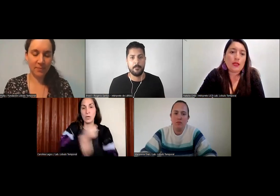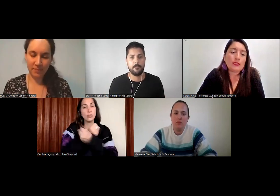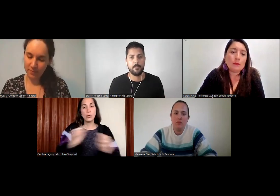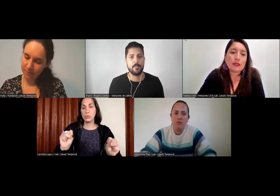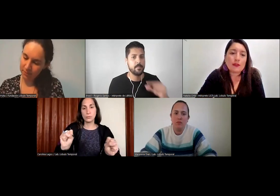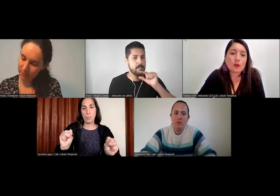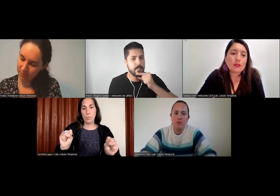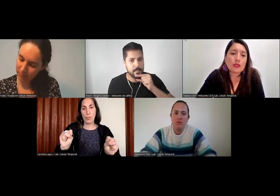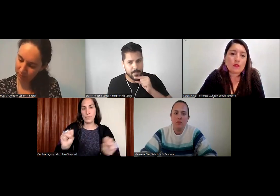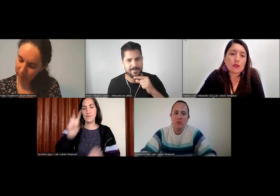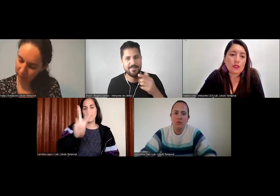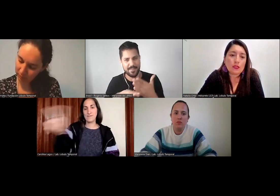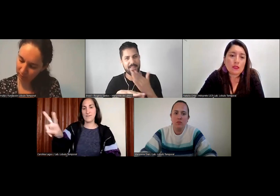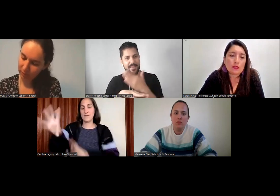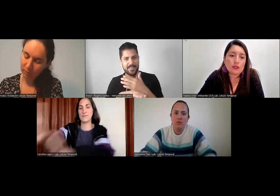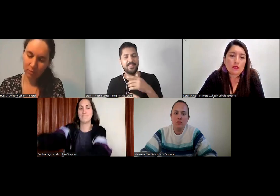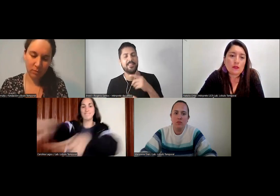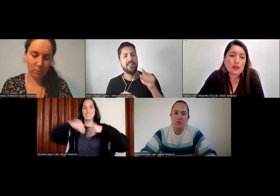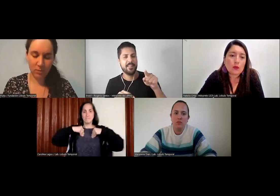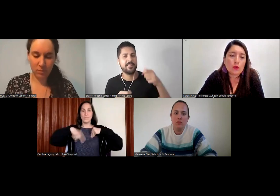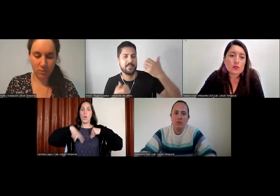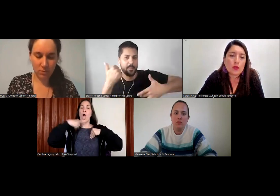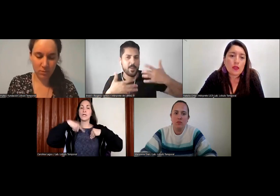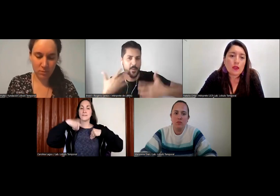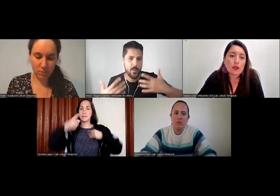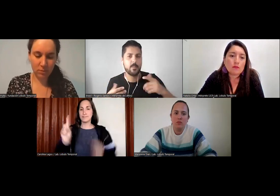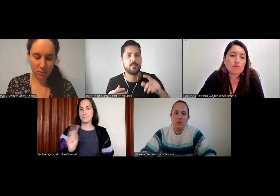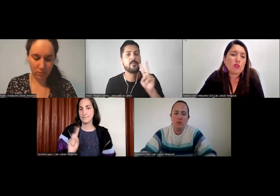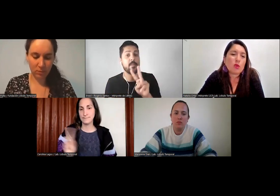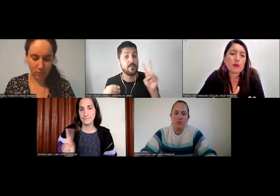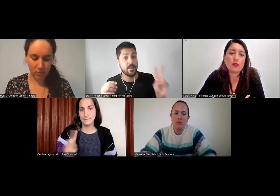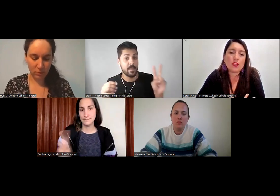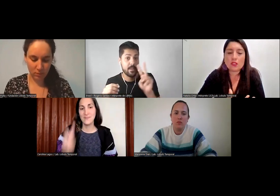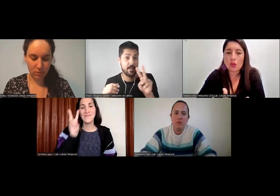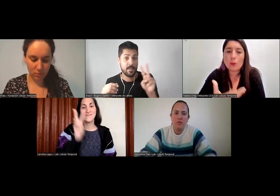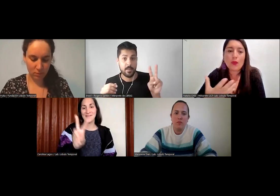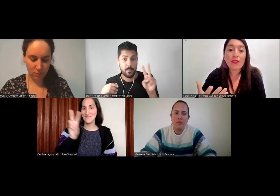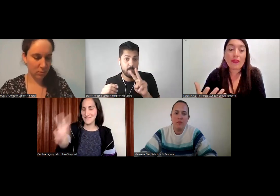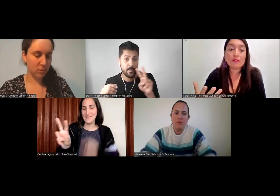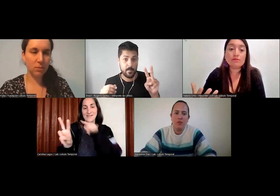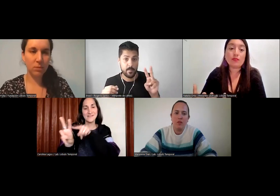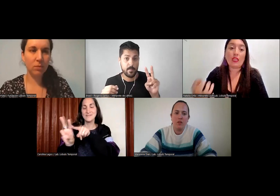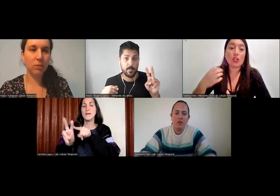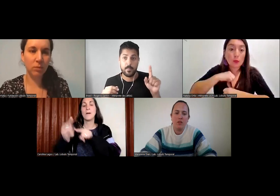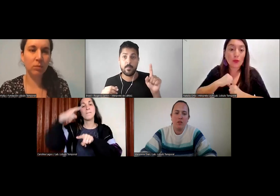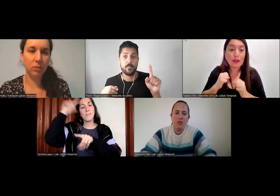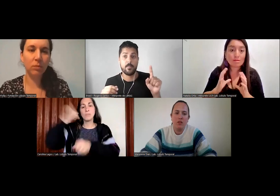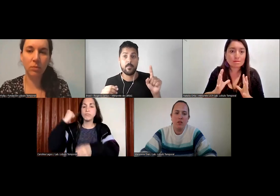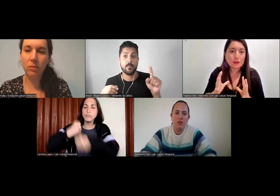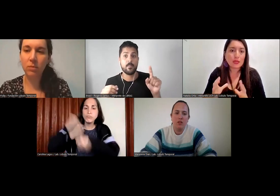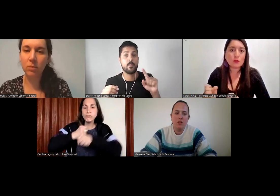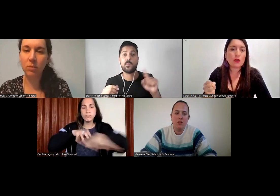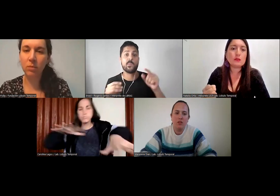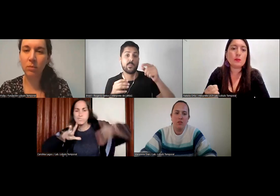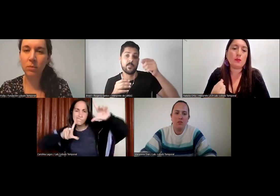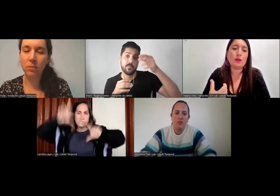Bueno, antes Maca había comentado que el vernáculo visual, como que el oyente no lo puede incorporar